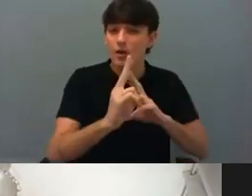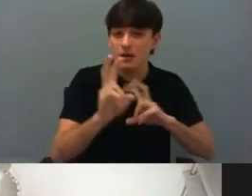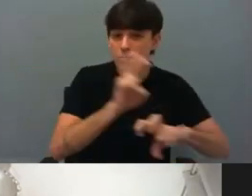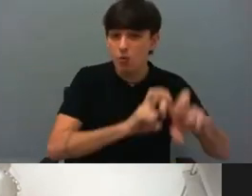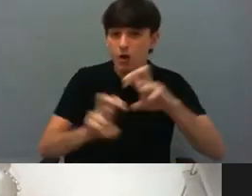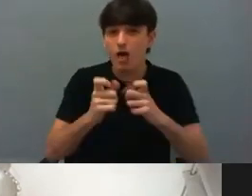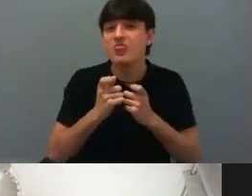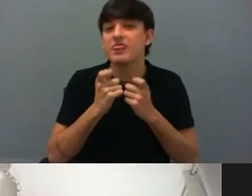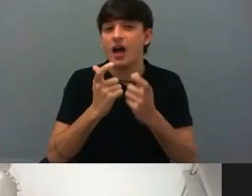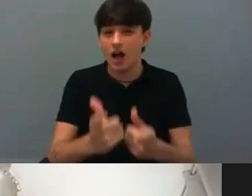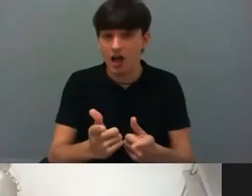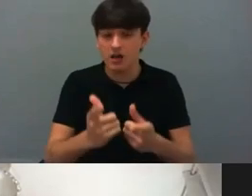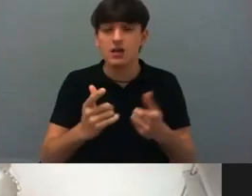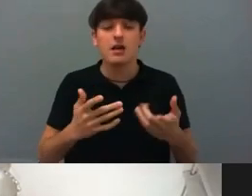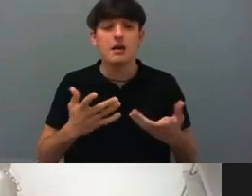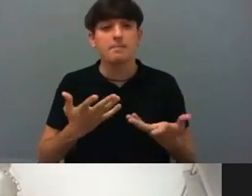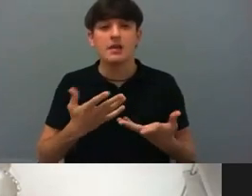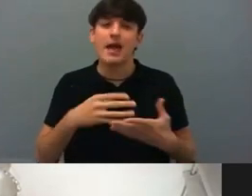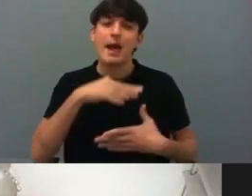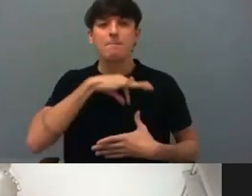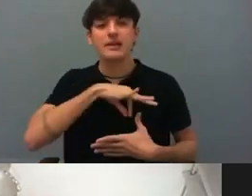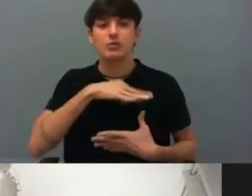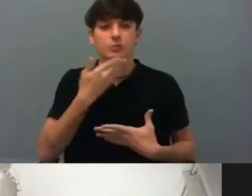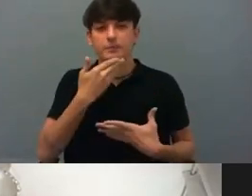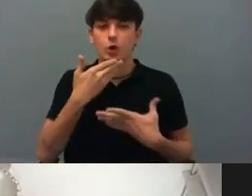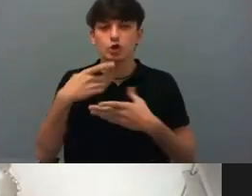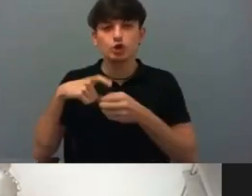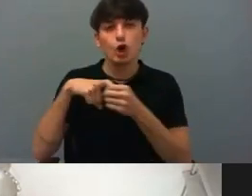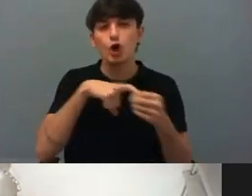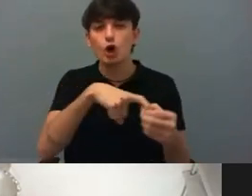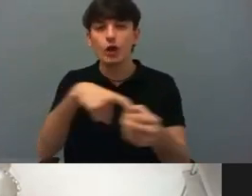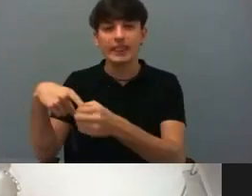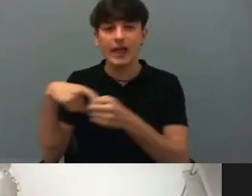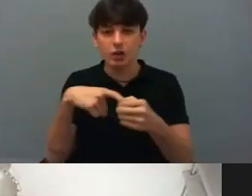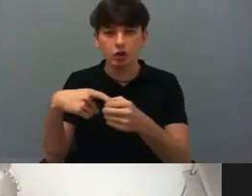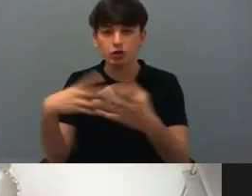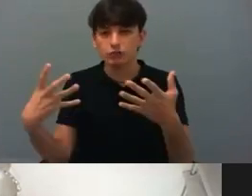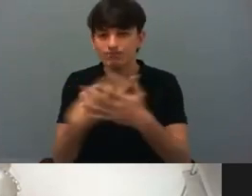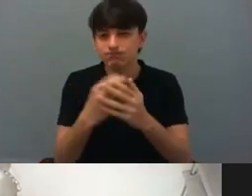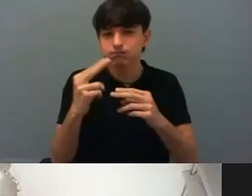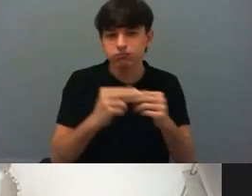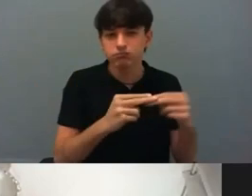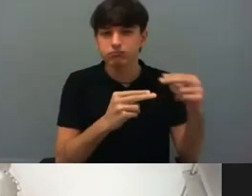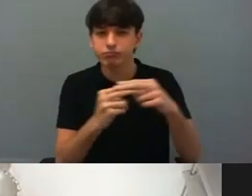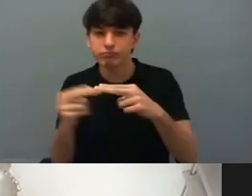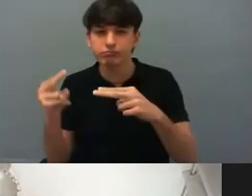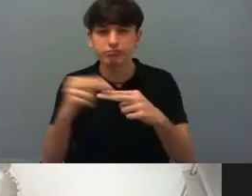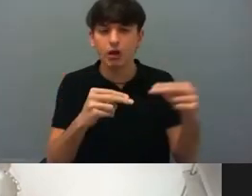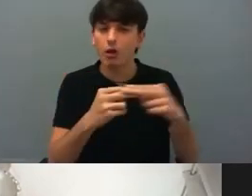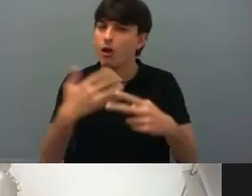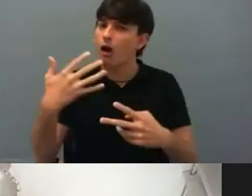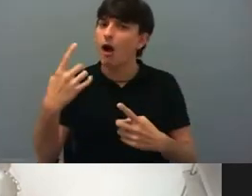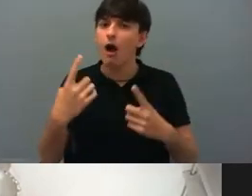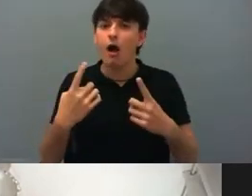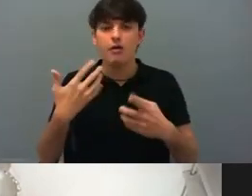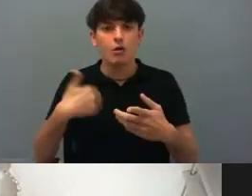ese espíritu solidario de poner a cada uno su granito de arena en esa carrera, a veces titánica por las dificultades que